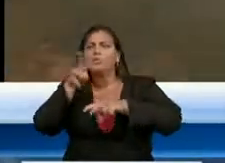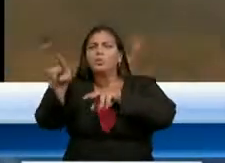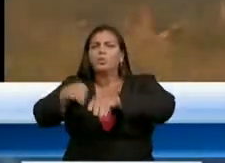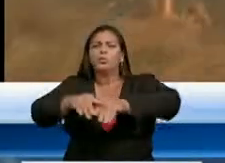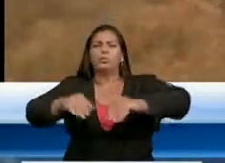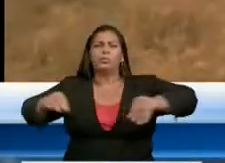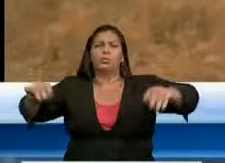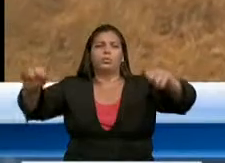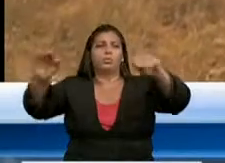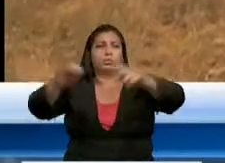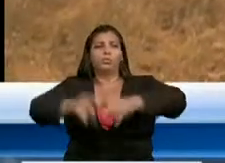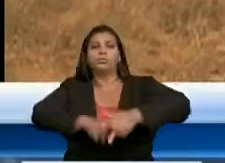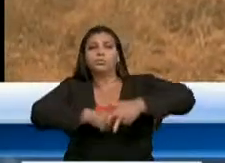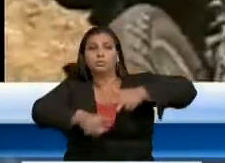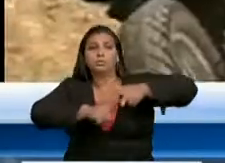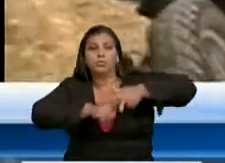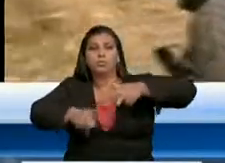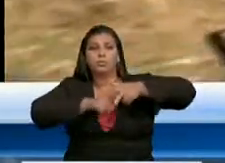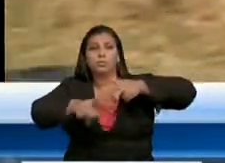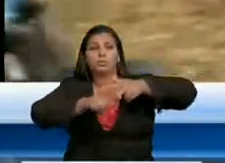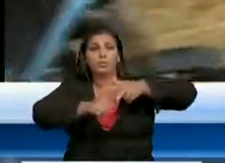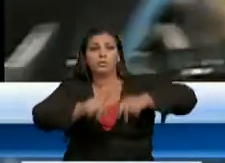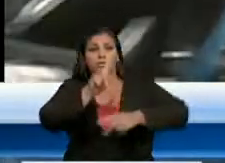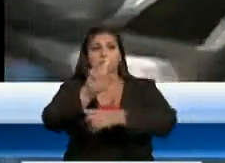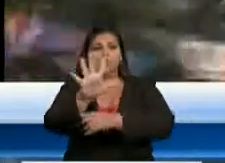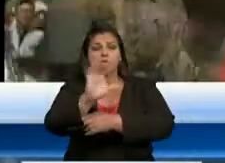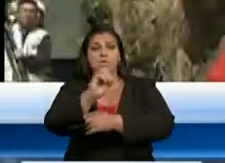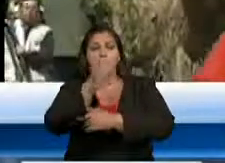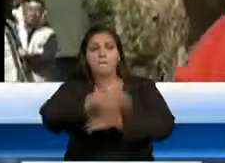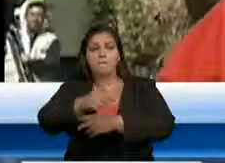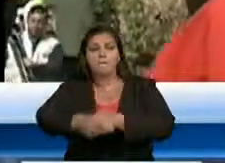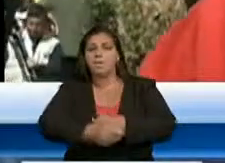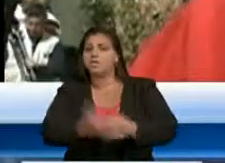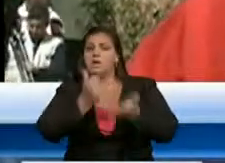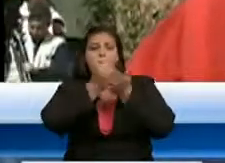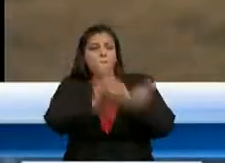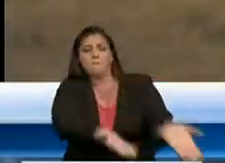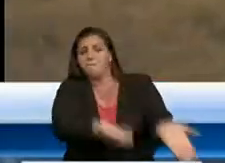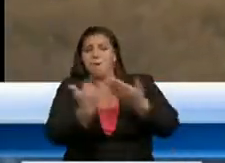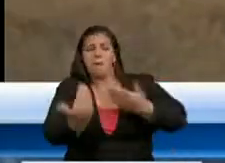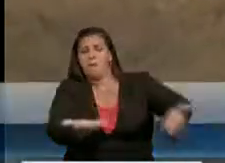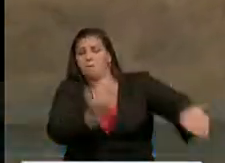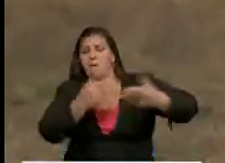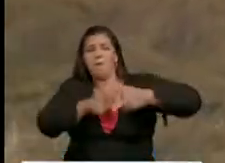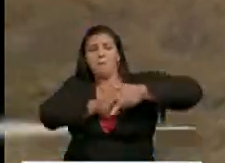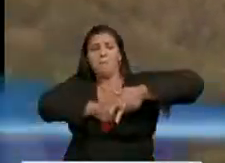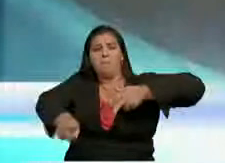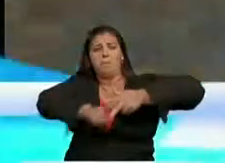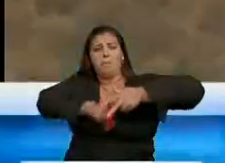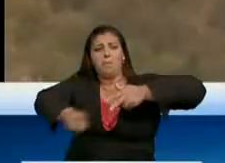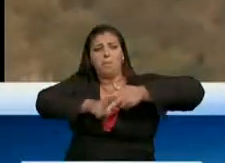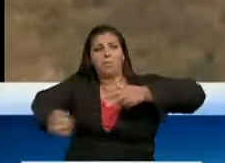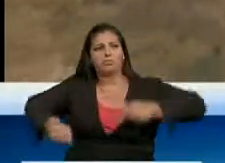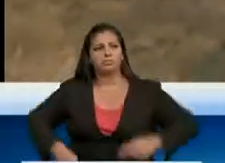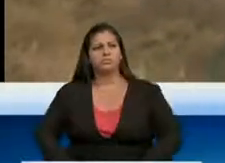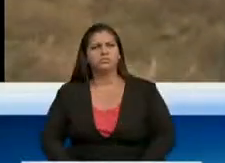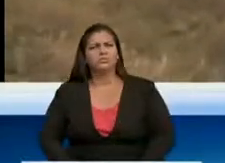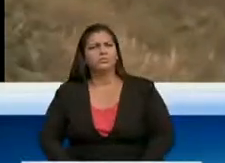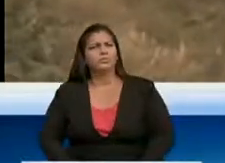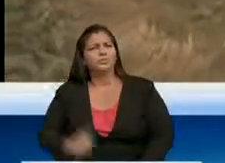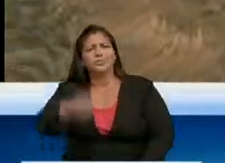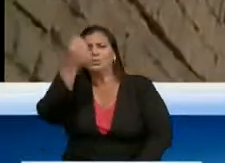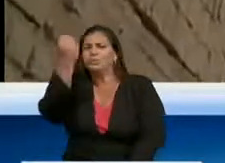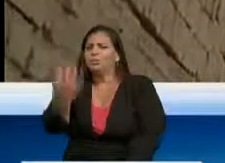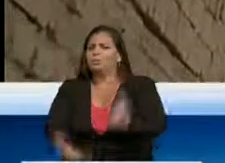que hemos tenido que evacuar hasta el momento. Son más de 150 personas las que se han evacuado desde el punto de aquí. Las llamas no daban tregua pese al